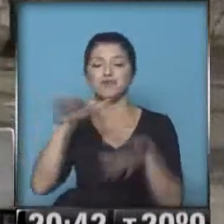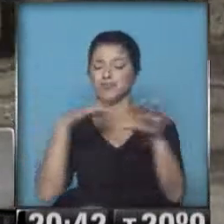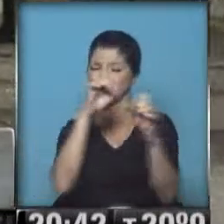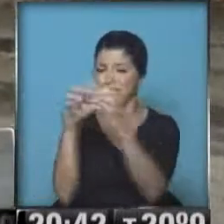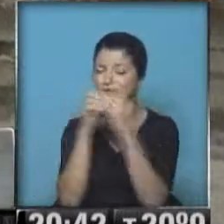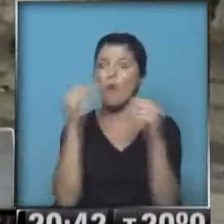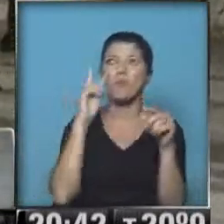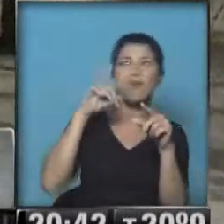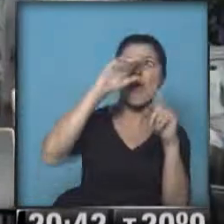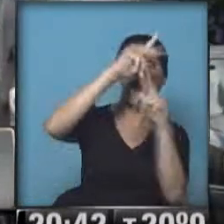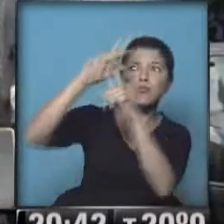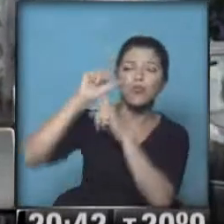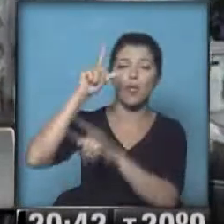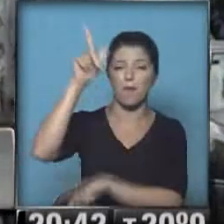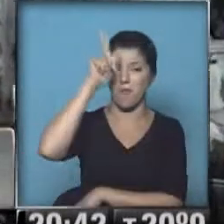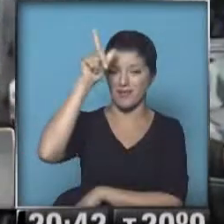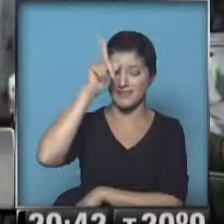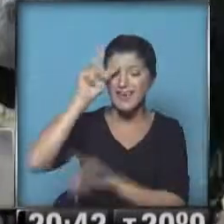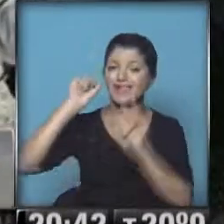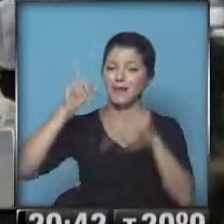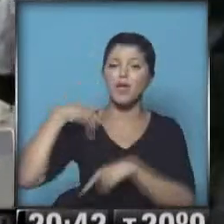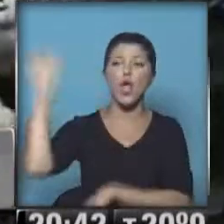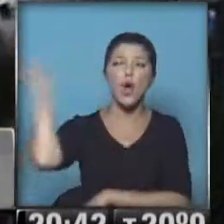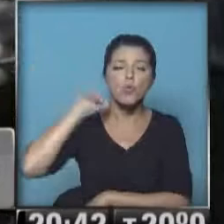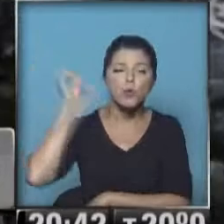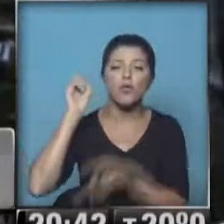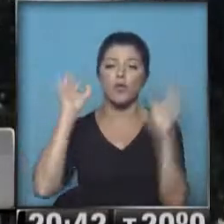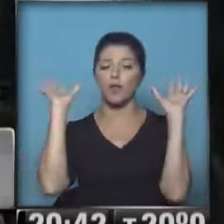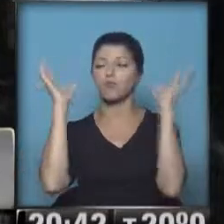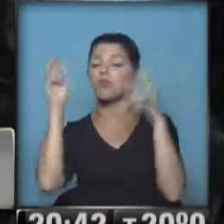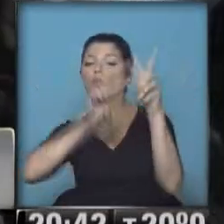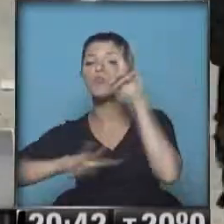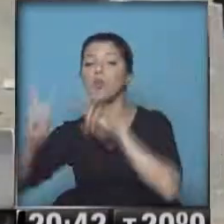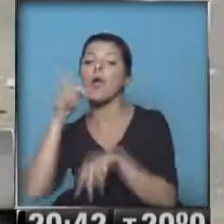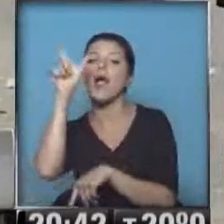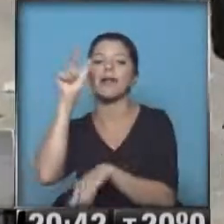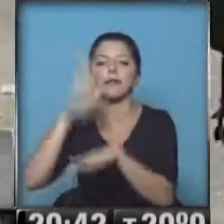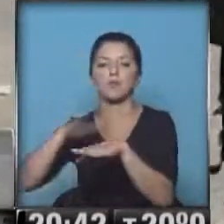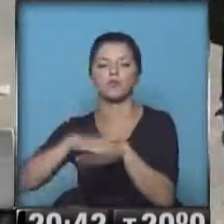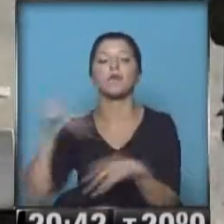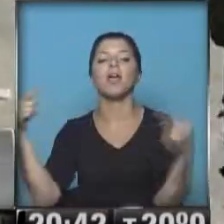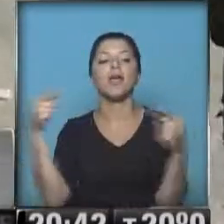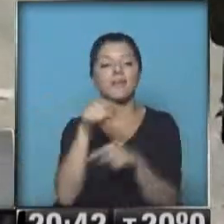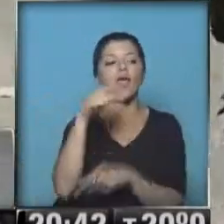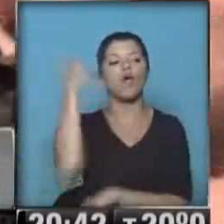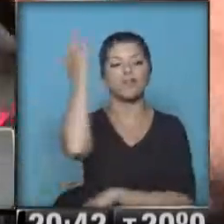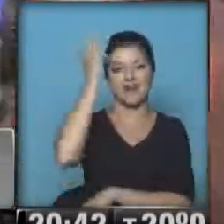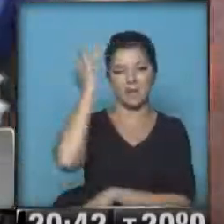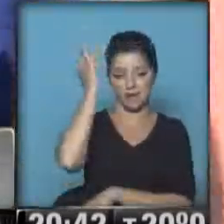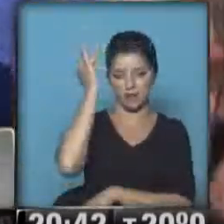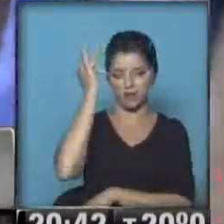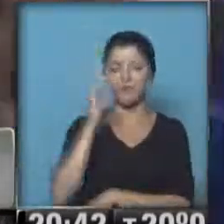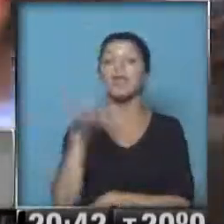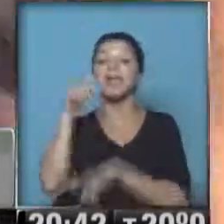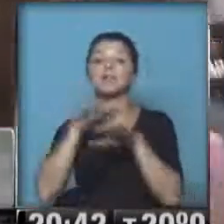los helicópteros policiales y por las sirenas de las patrullas que buscaban al presunto atacante del rabino. El dispositivo